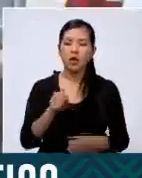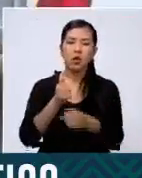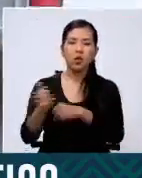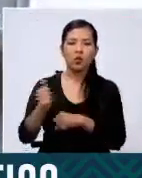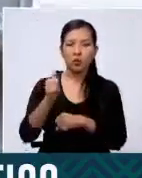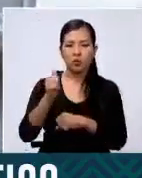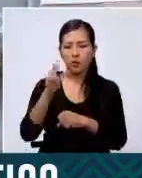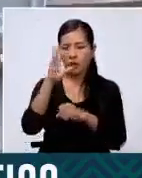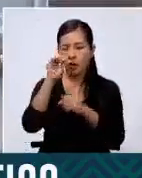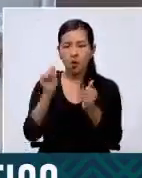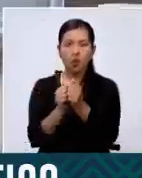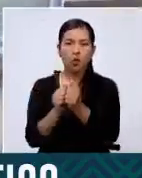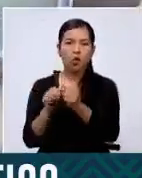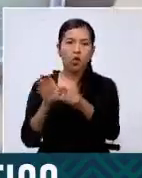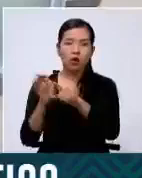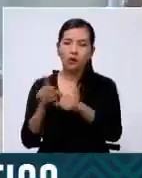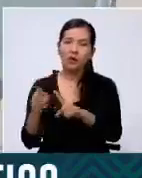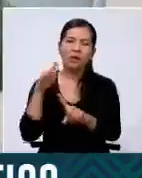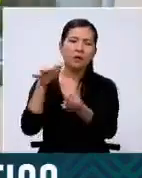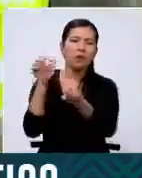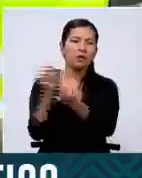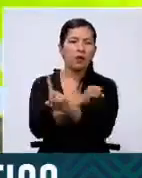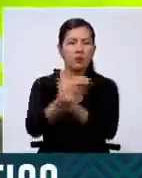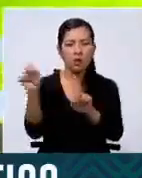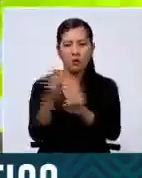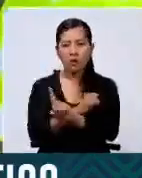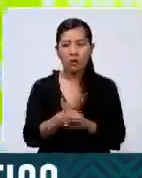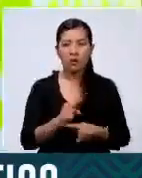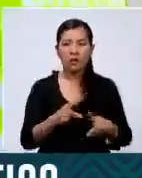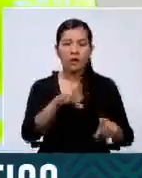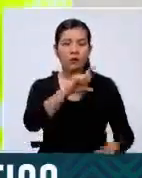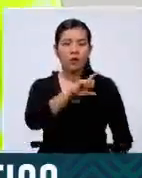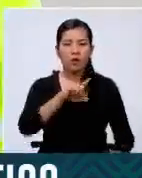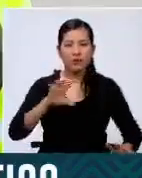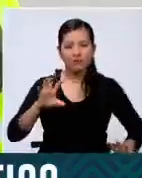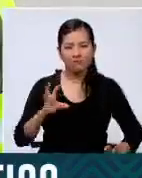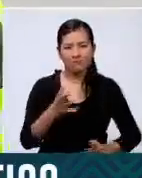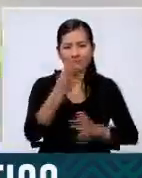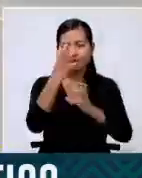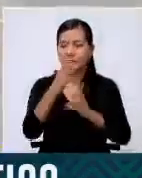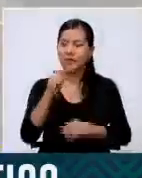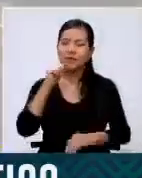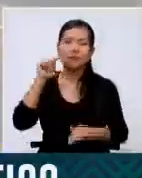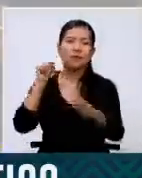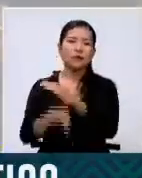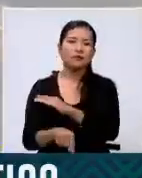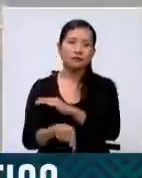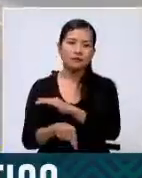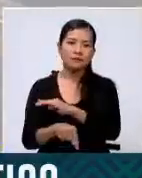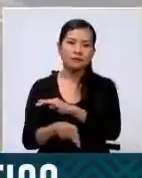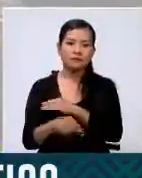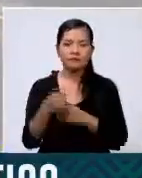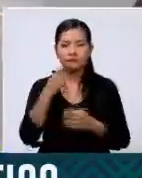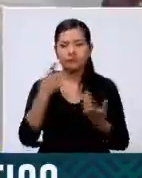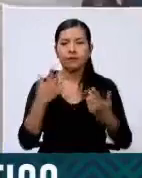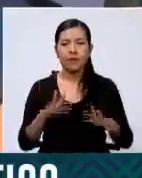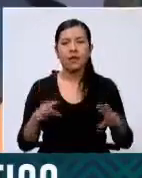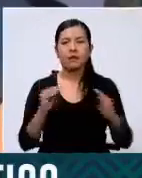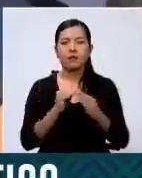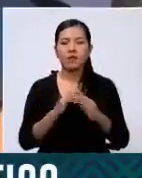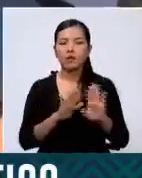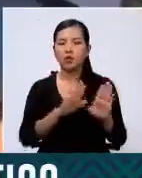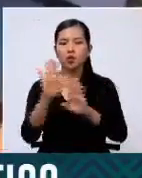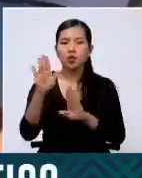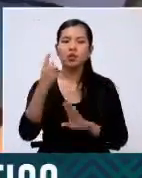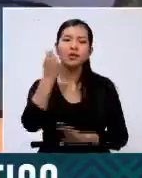de su concubino el hombre asesinado y al parecer el policía tomó venganza de esta situación hace que intervenga el sobrino